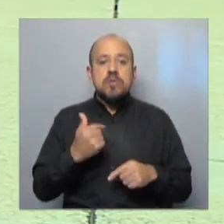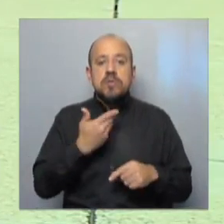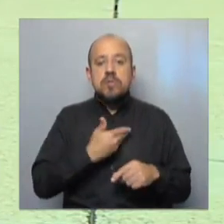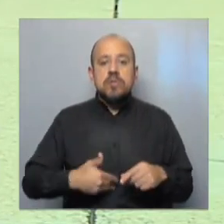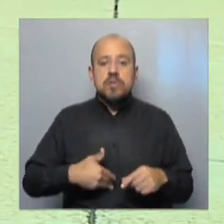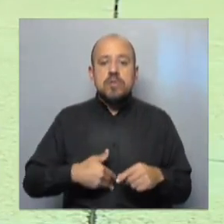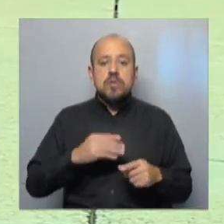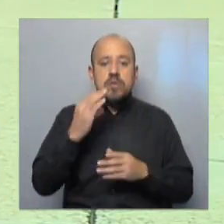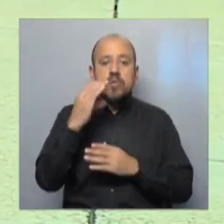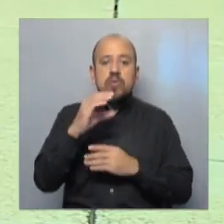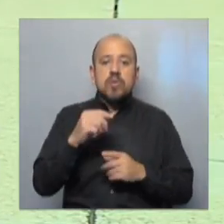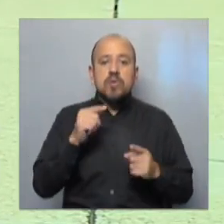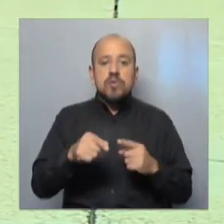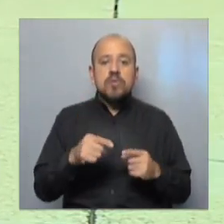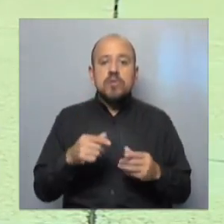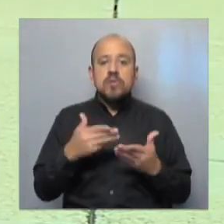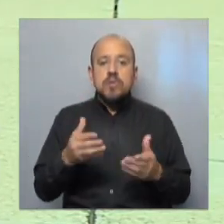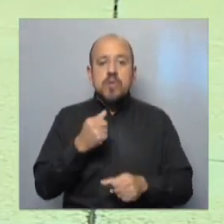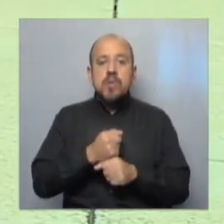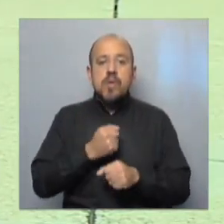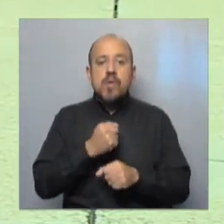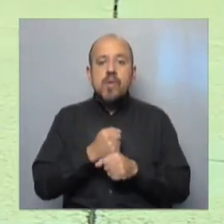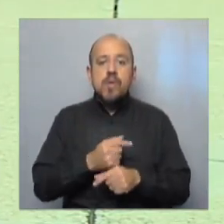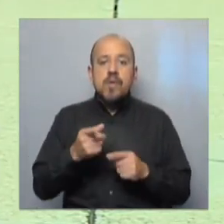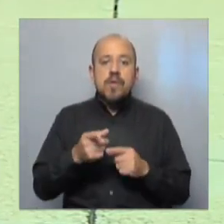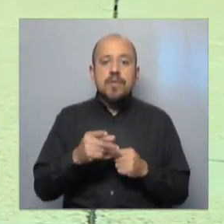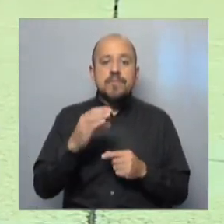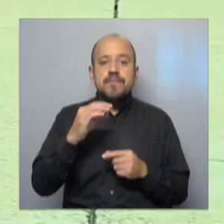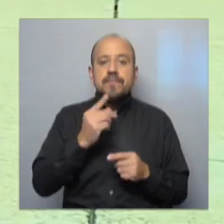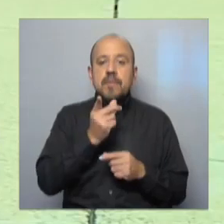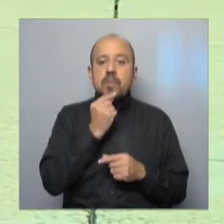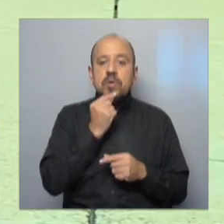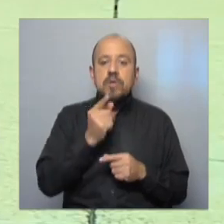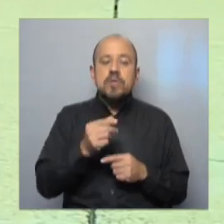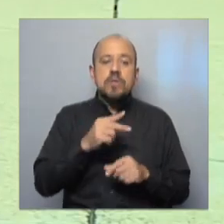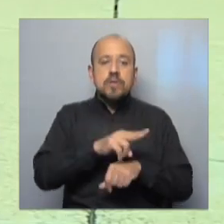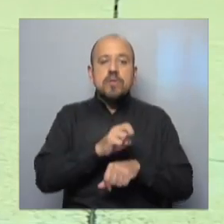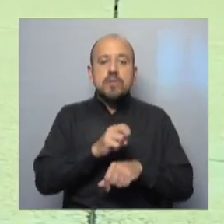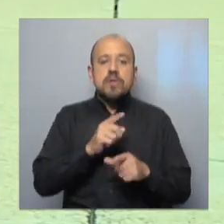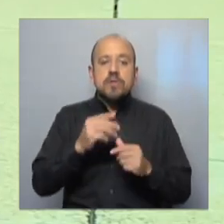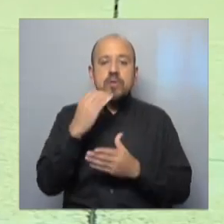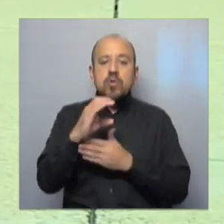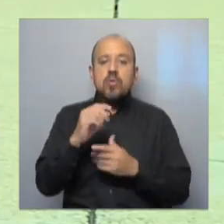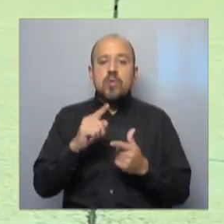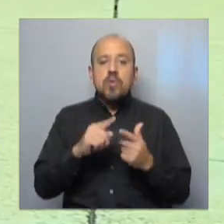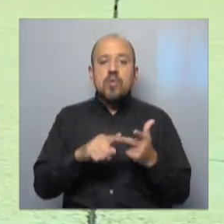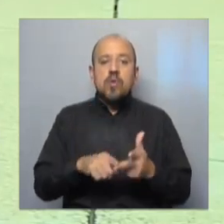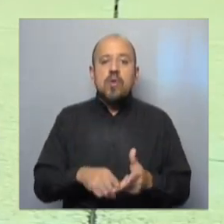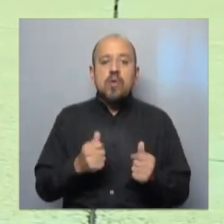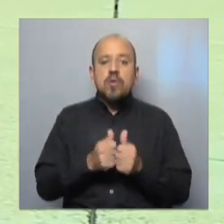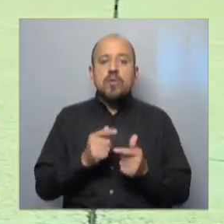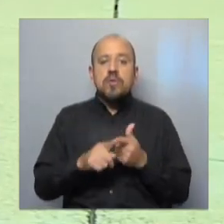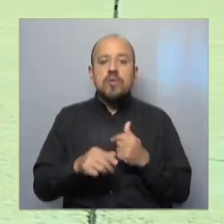colombiano iván duque afirmó que en una operación de trabajo compartido por parte de la policía nacional la fiscalía general de colombia y en colaboración con las